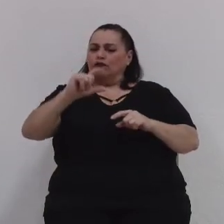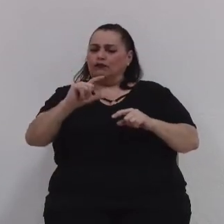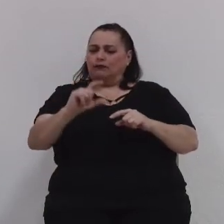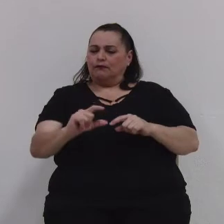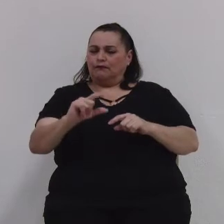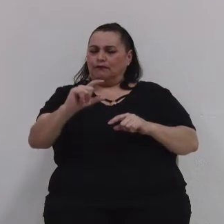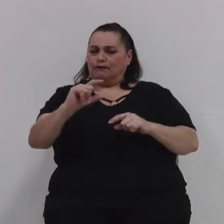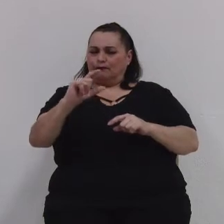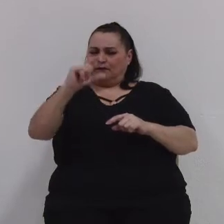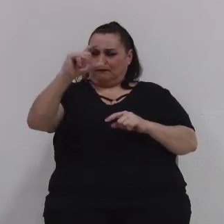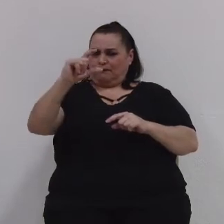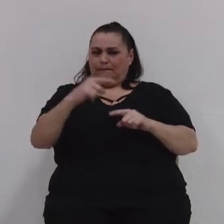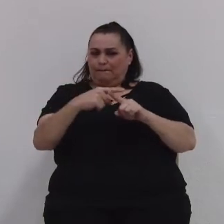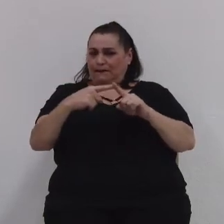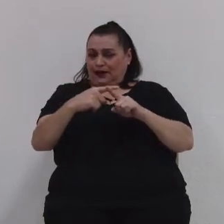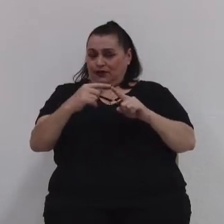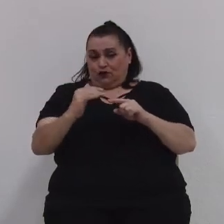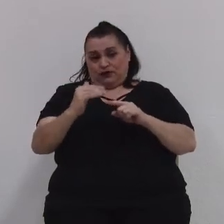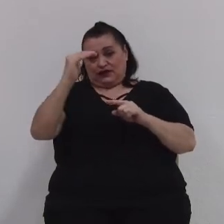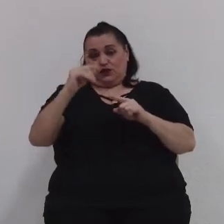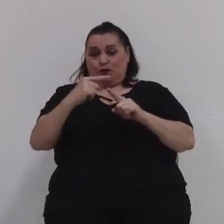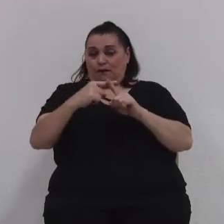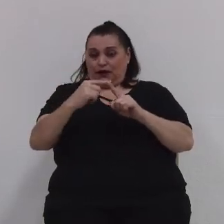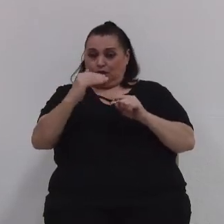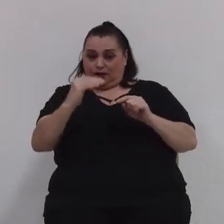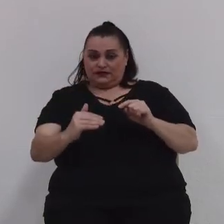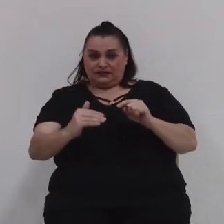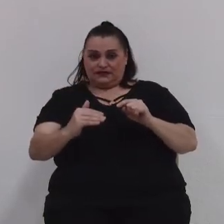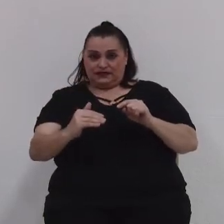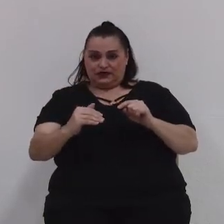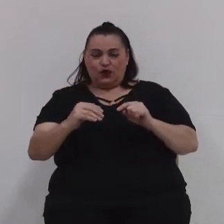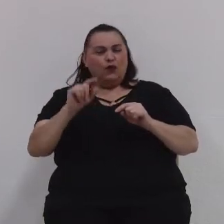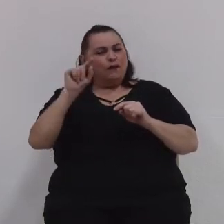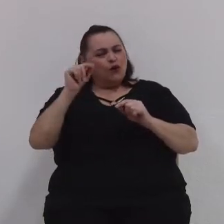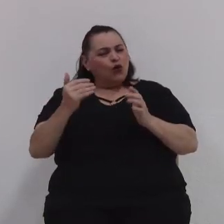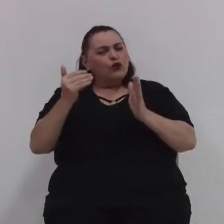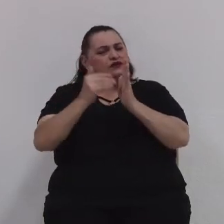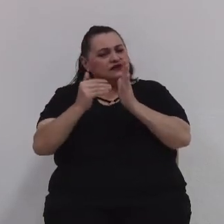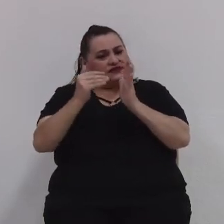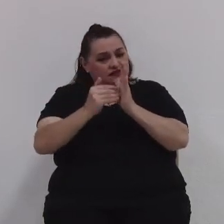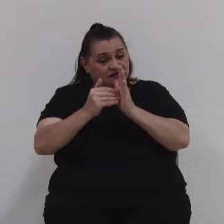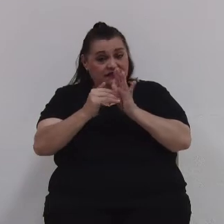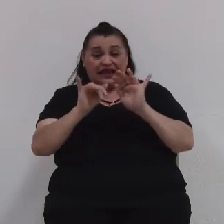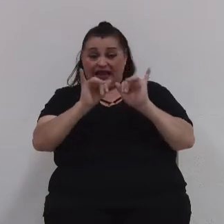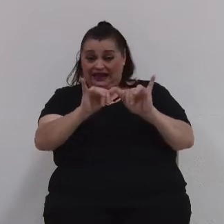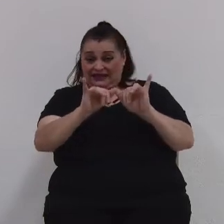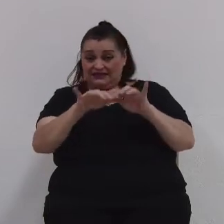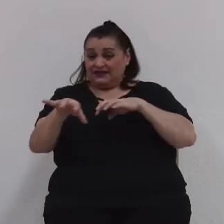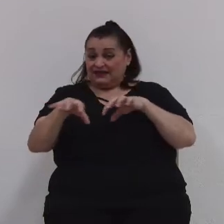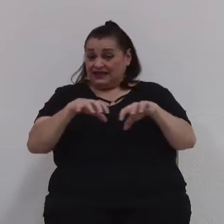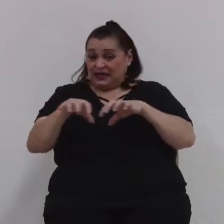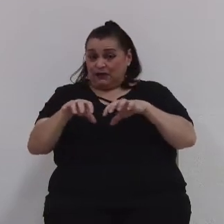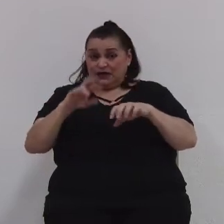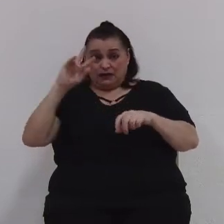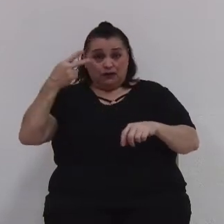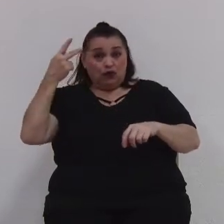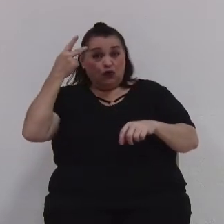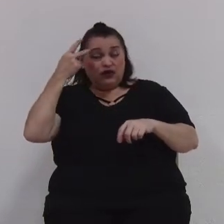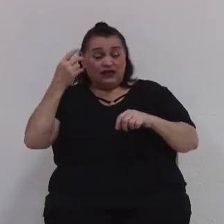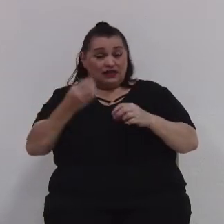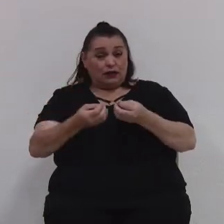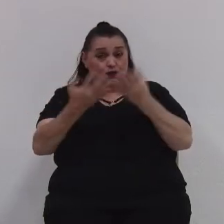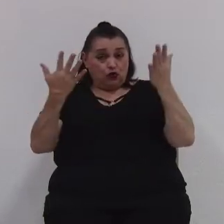cuando el vaso está medio lleno. Y un poco insiste en que si esa es la dinámica de la política pública y esa es la